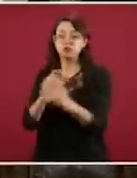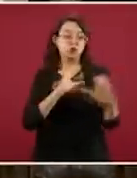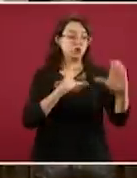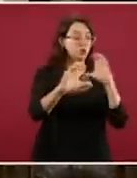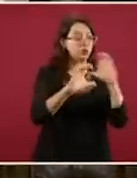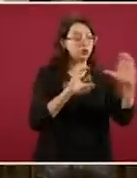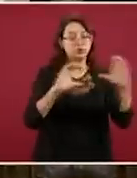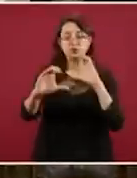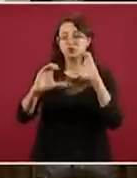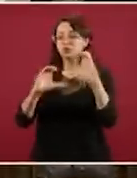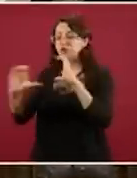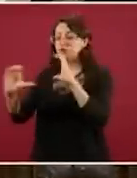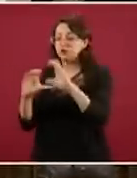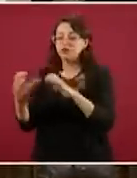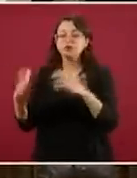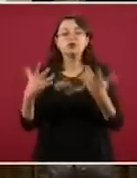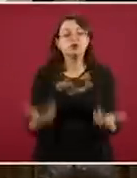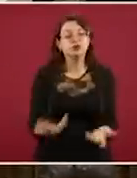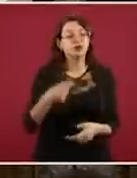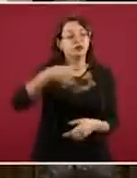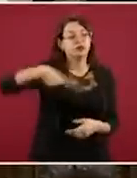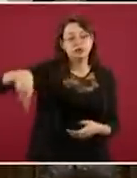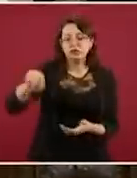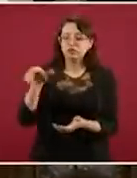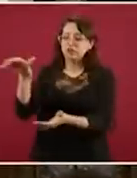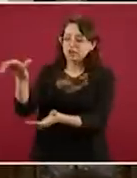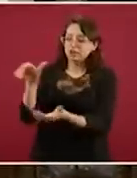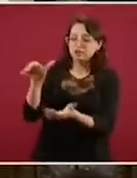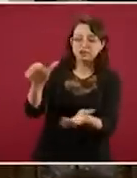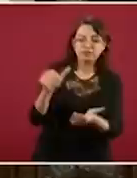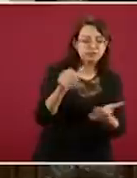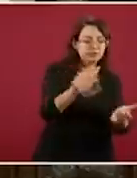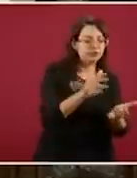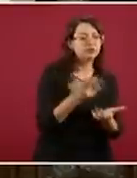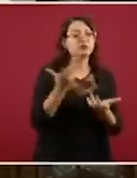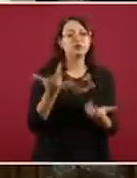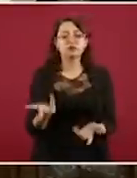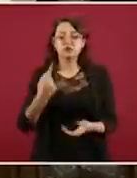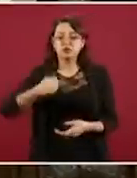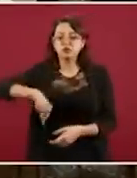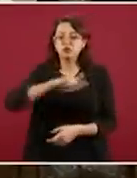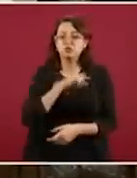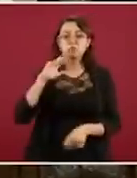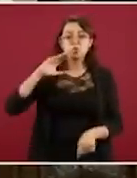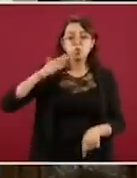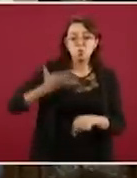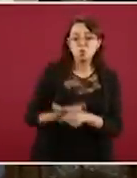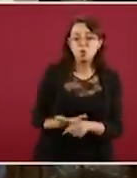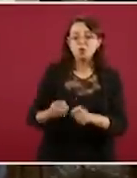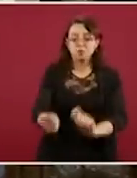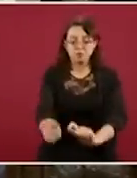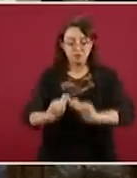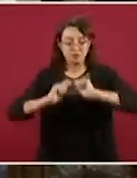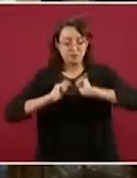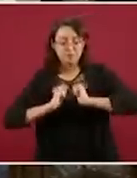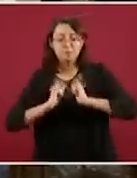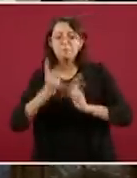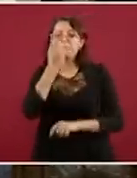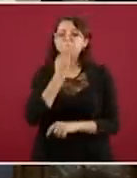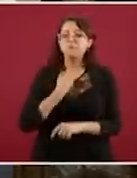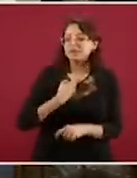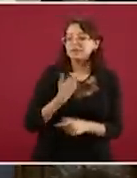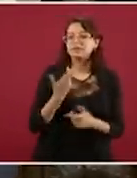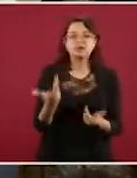pueblo, recogiendo sus inquietudes, son mis asesores, son los que me dicen